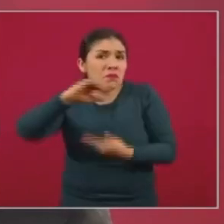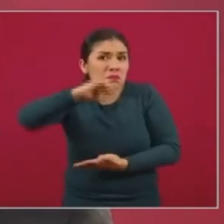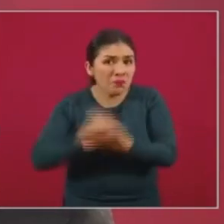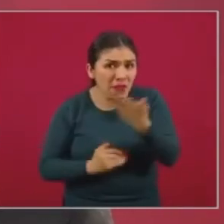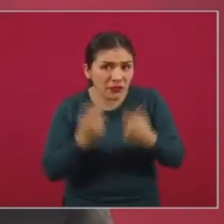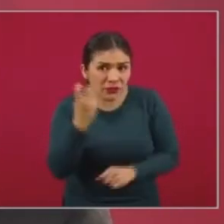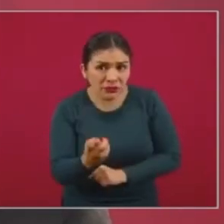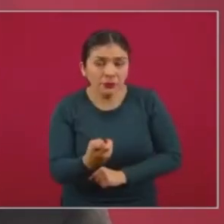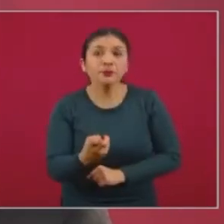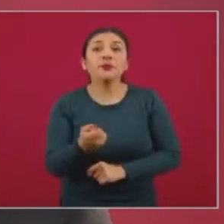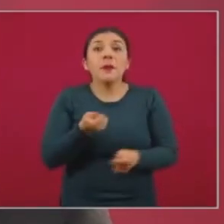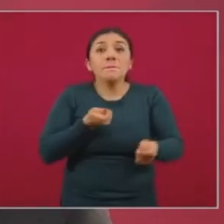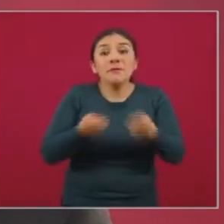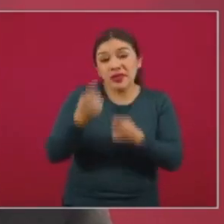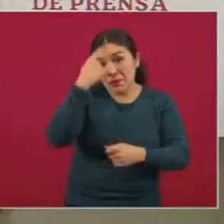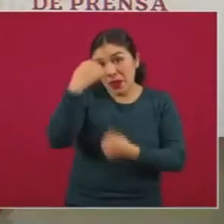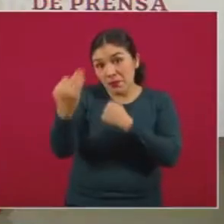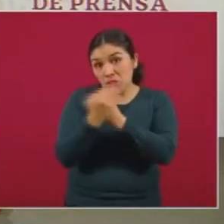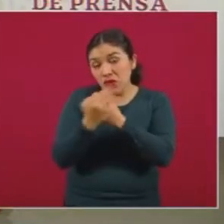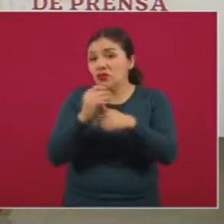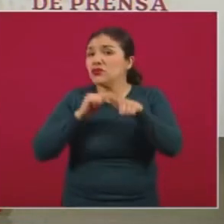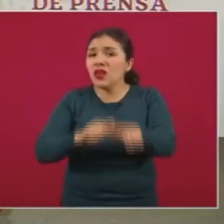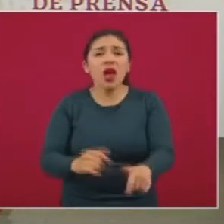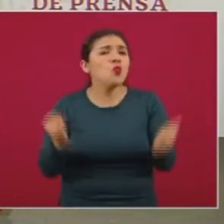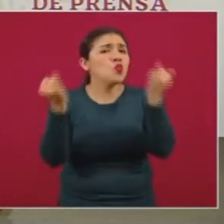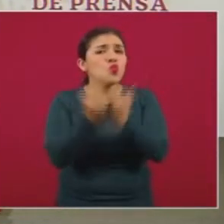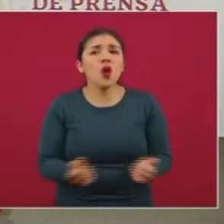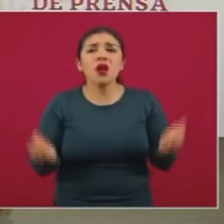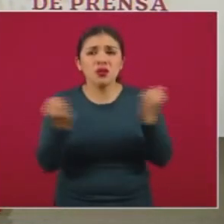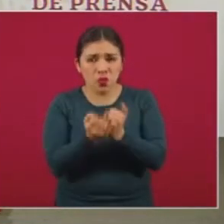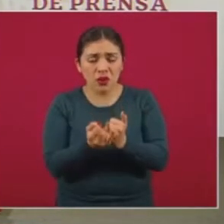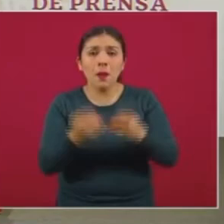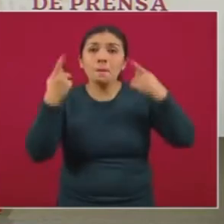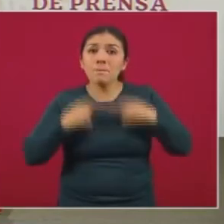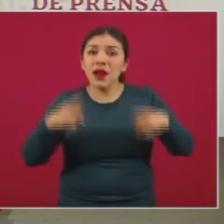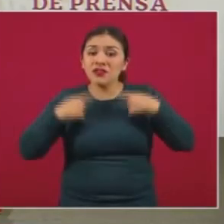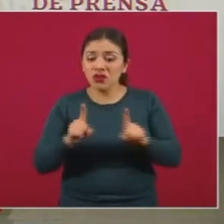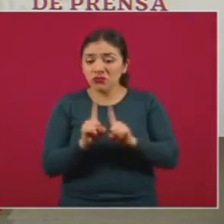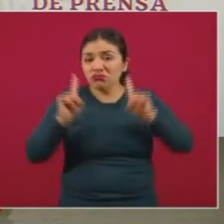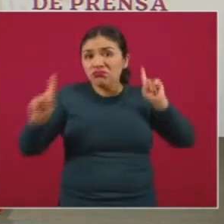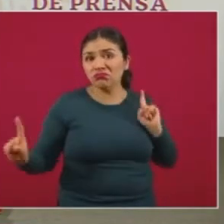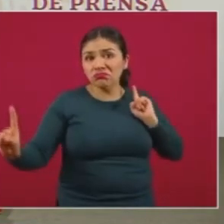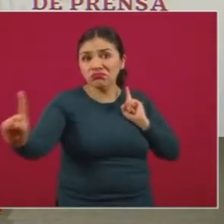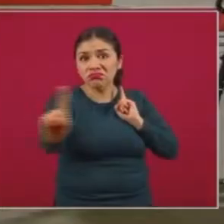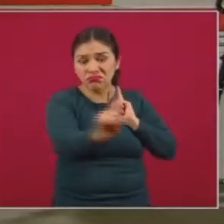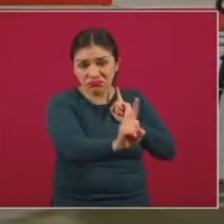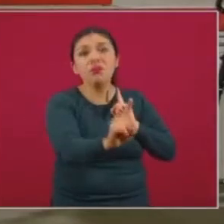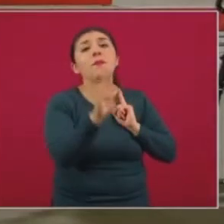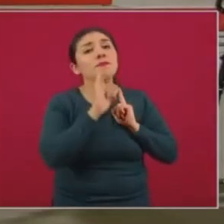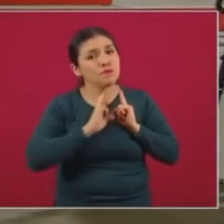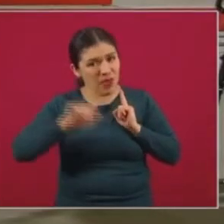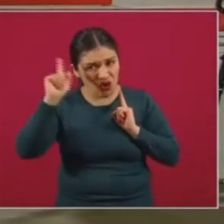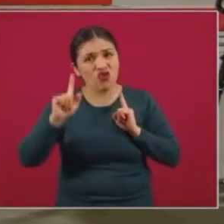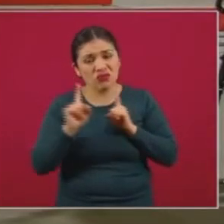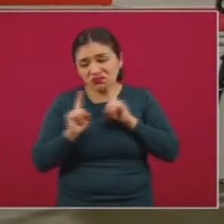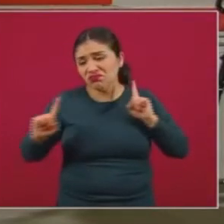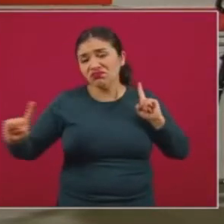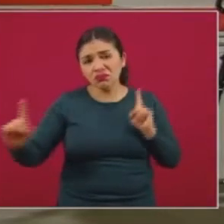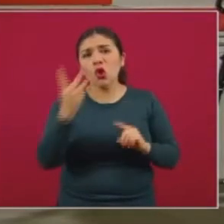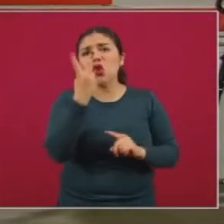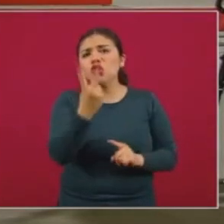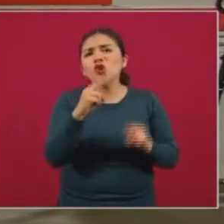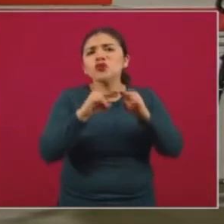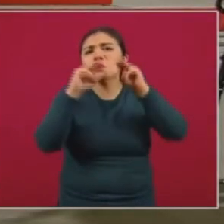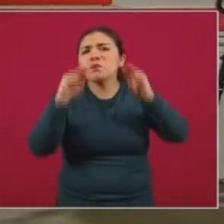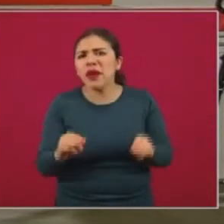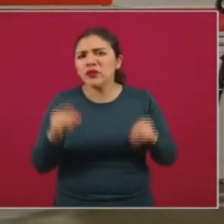contagiados. Las medidas de protección siguen siendo las mismas: la sana distancia, mantenernos físicamente lejanos, a 2 metros